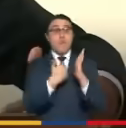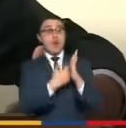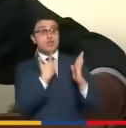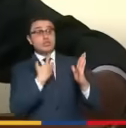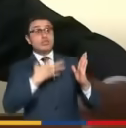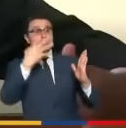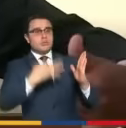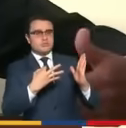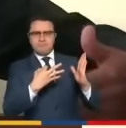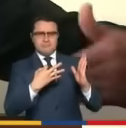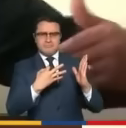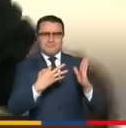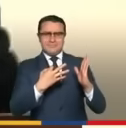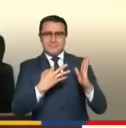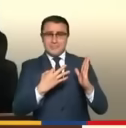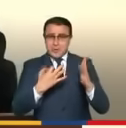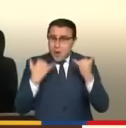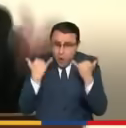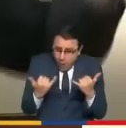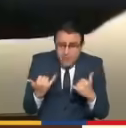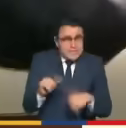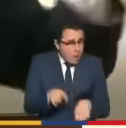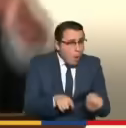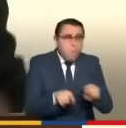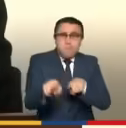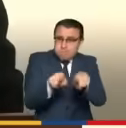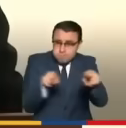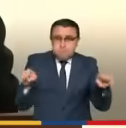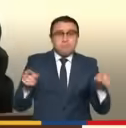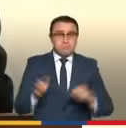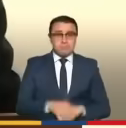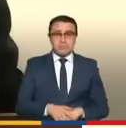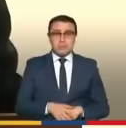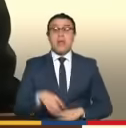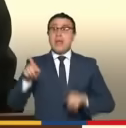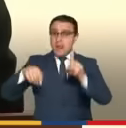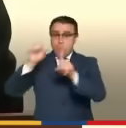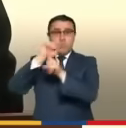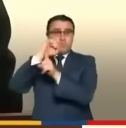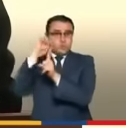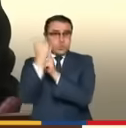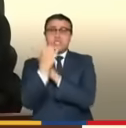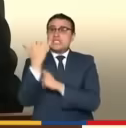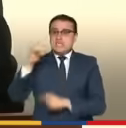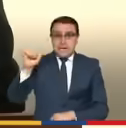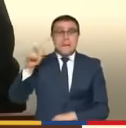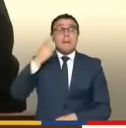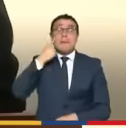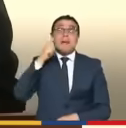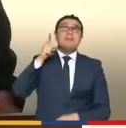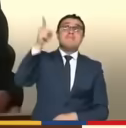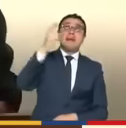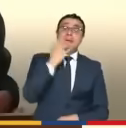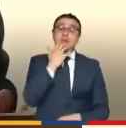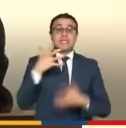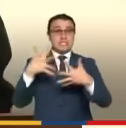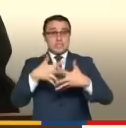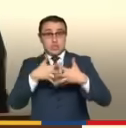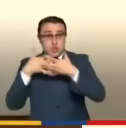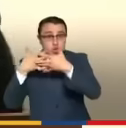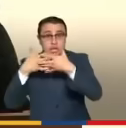ya está pasando hoy. Y en unas sociedades específicas, en Estados Unidos, en